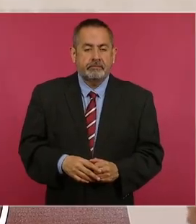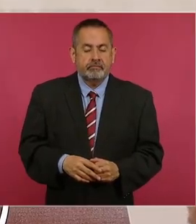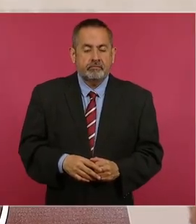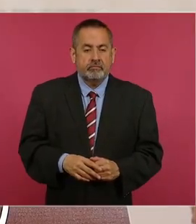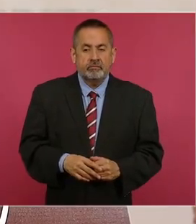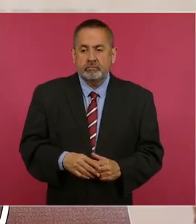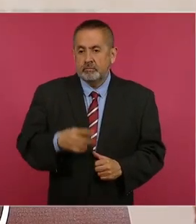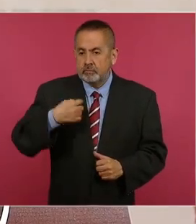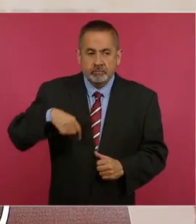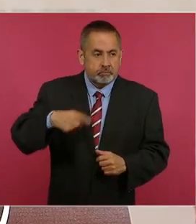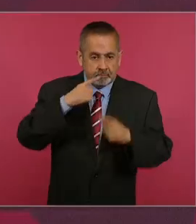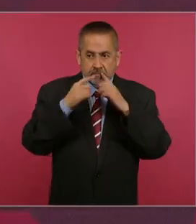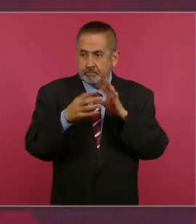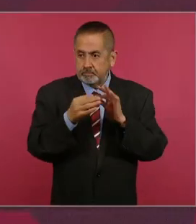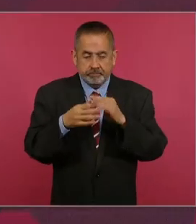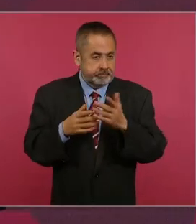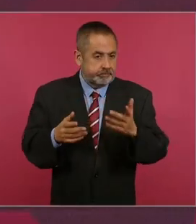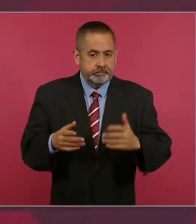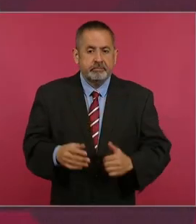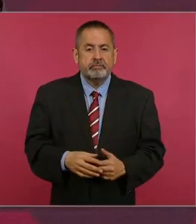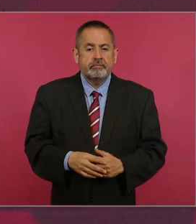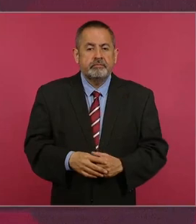se están